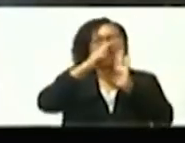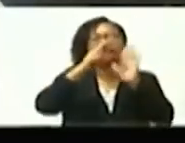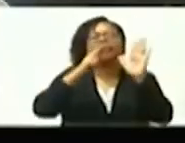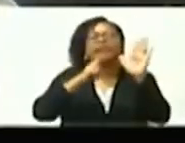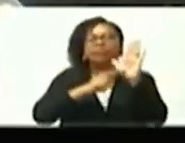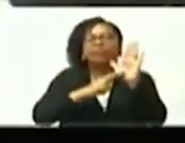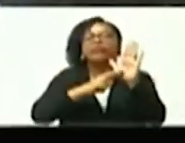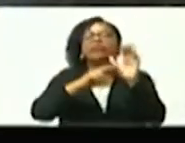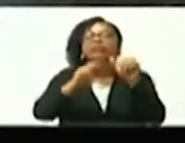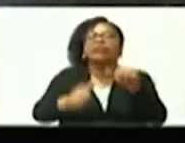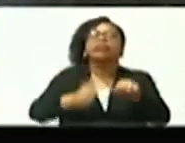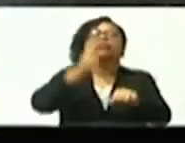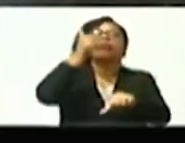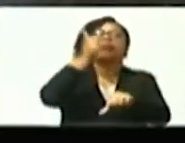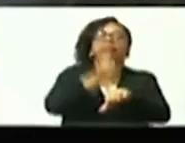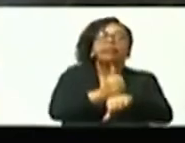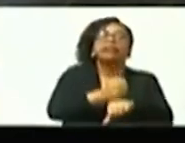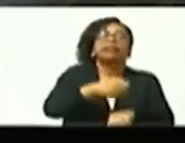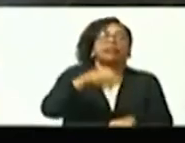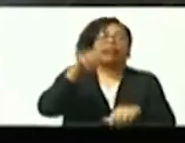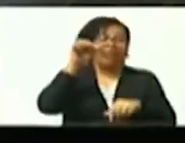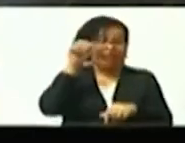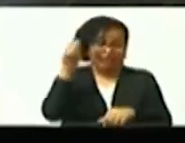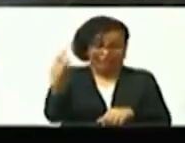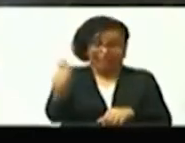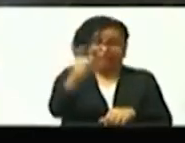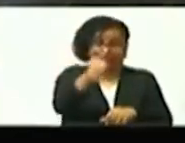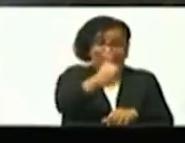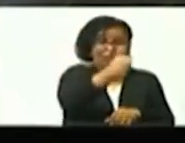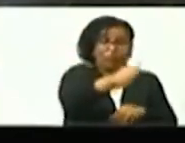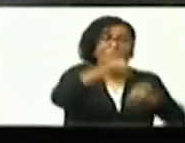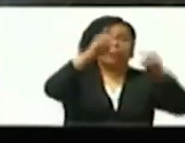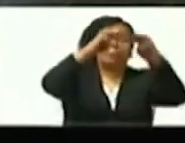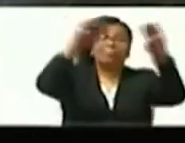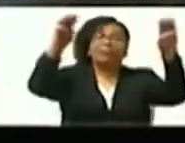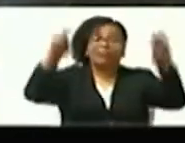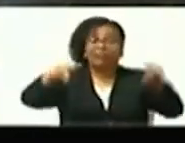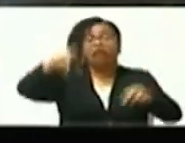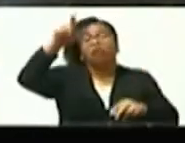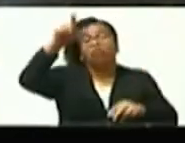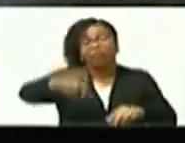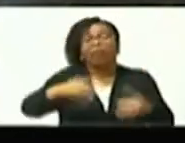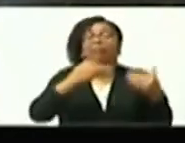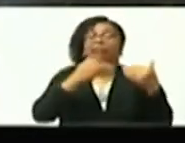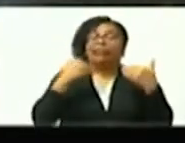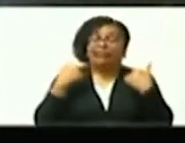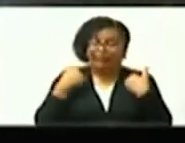cada ministerio, luego debe fiscalizar las ejecuciones presupuestarias de esos ministerios de